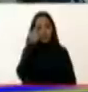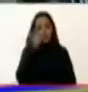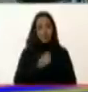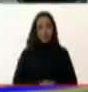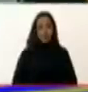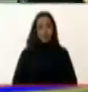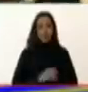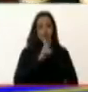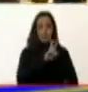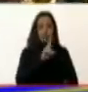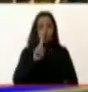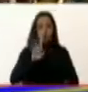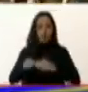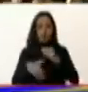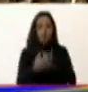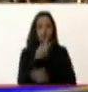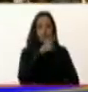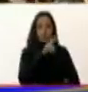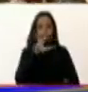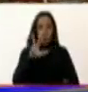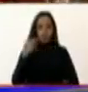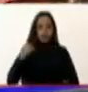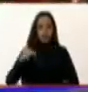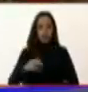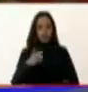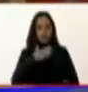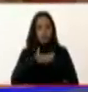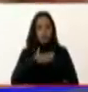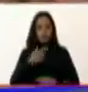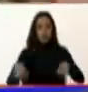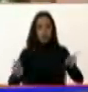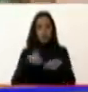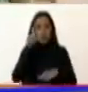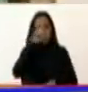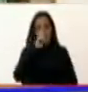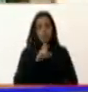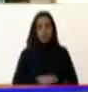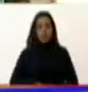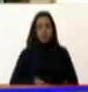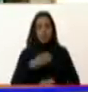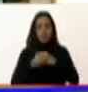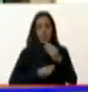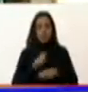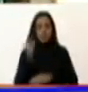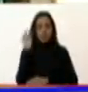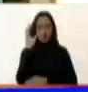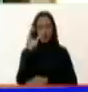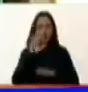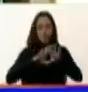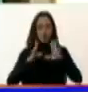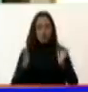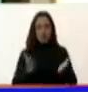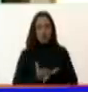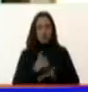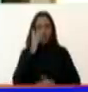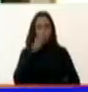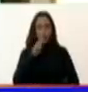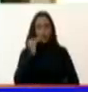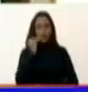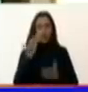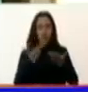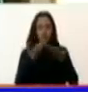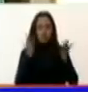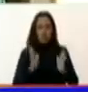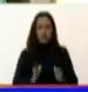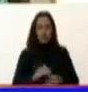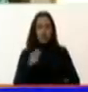Del 21 al 23 de noviembre, el día de mi cumpleaños, se hizo el Congreso Mundial de Jóvenes y